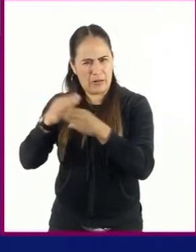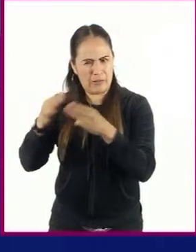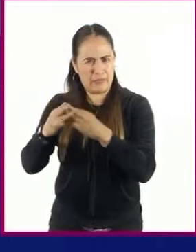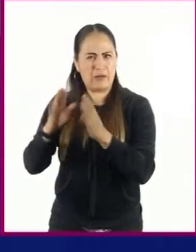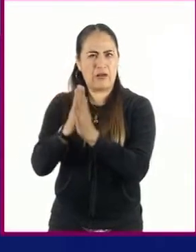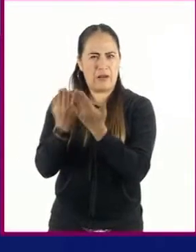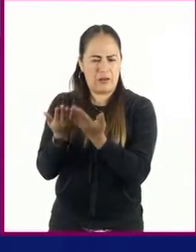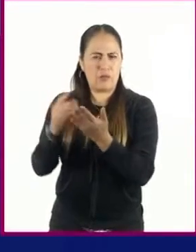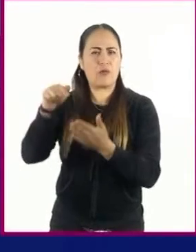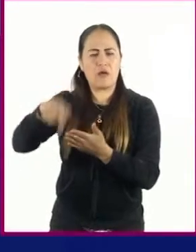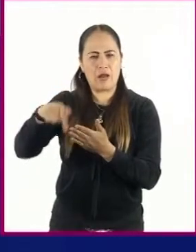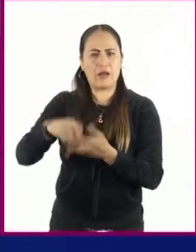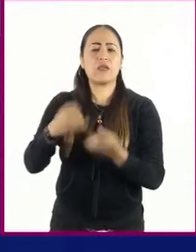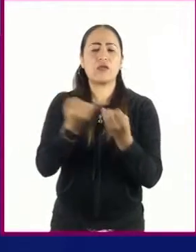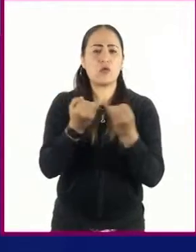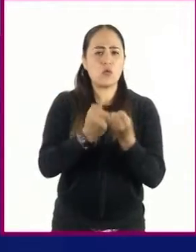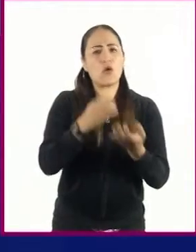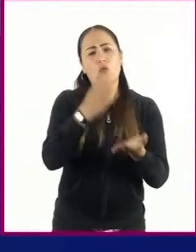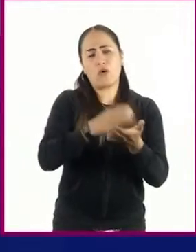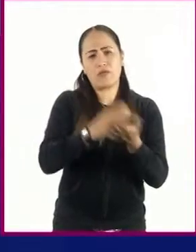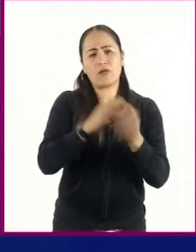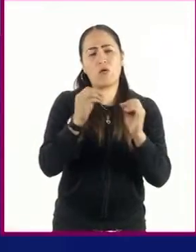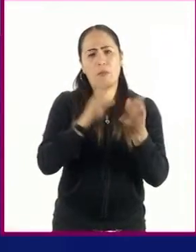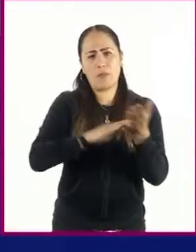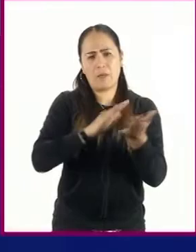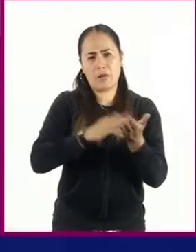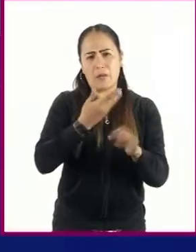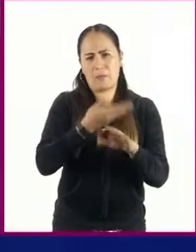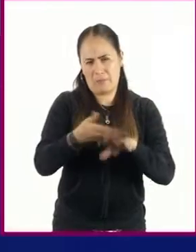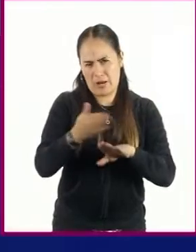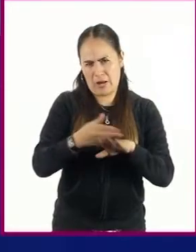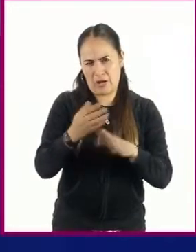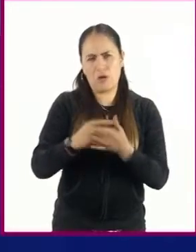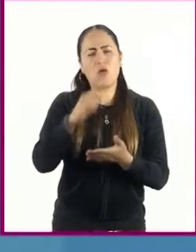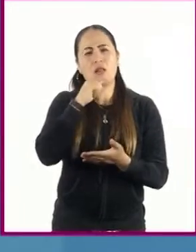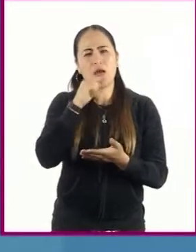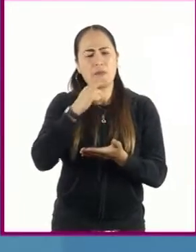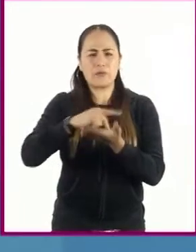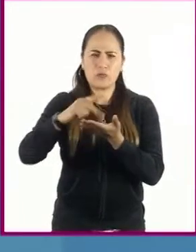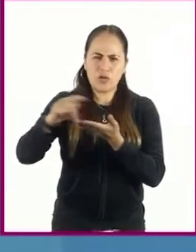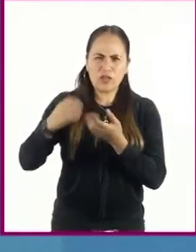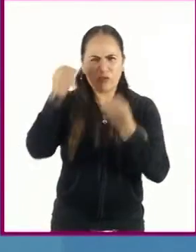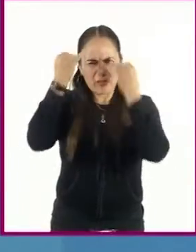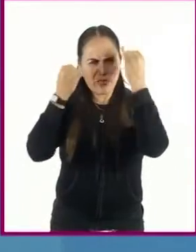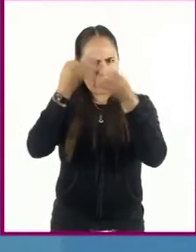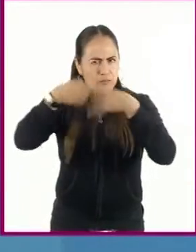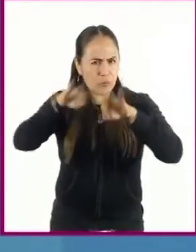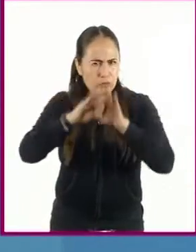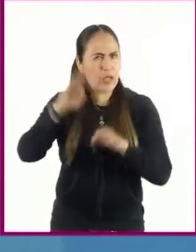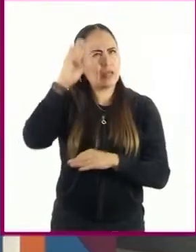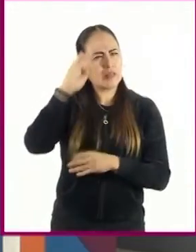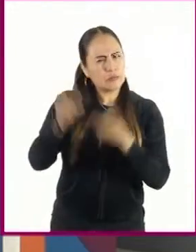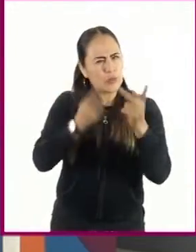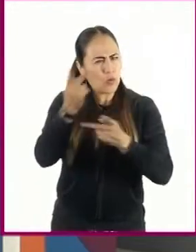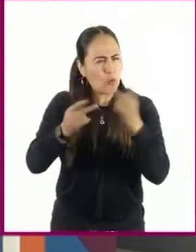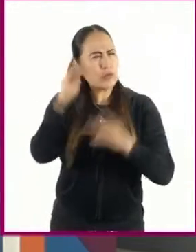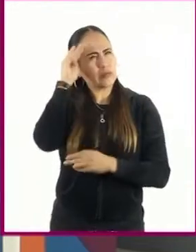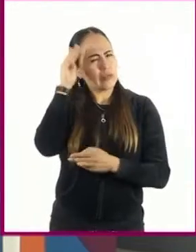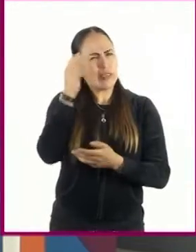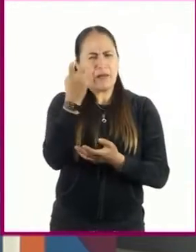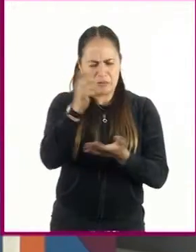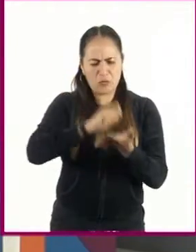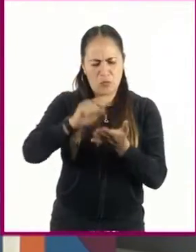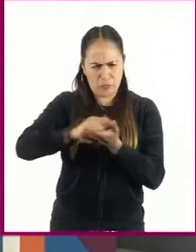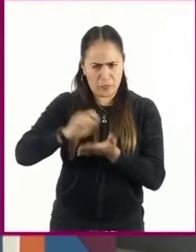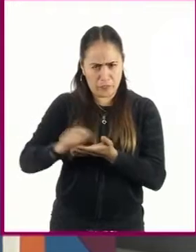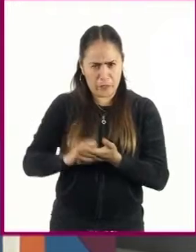hojas blancas y un lápiz o bolígrafo para hacer anotaciones de ideas clave, preguntas y reflexiones. Para quienes